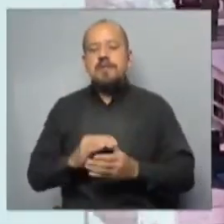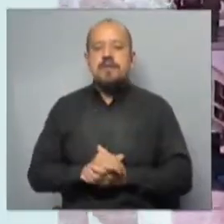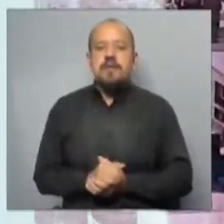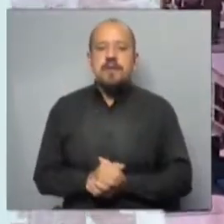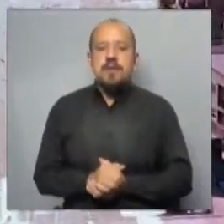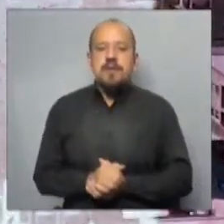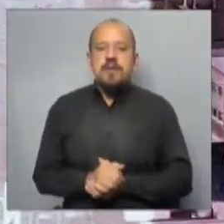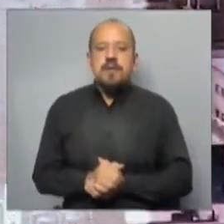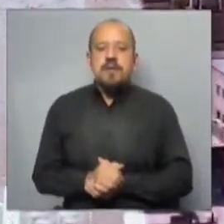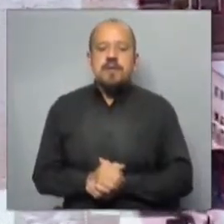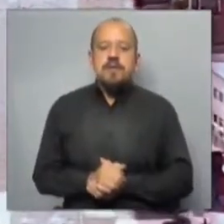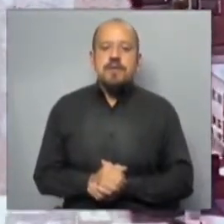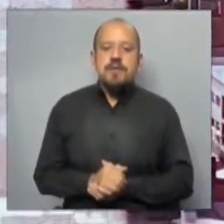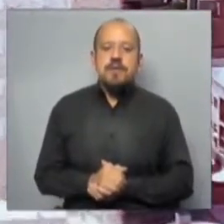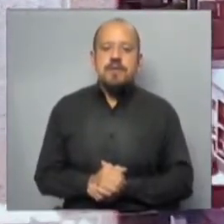y